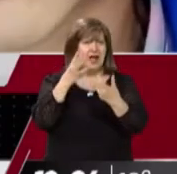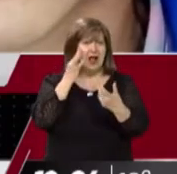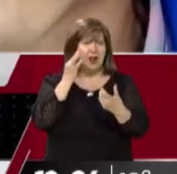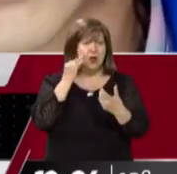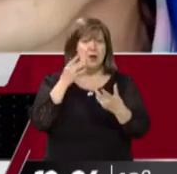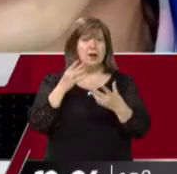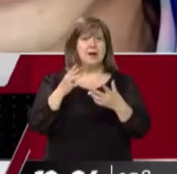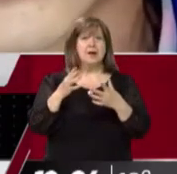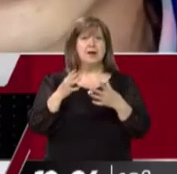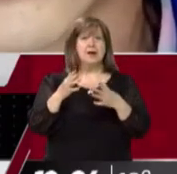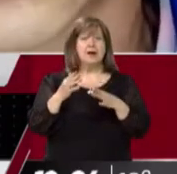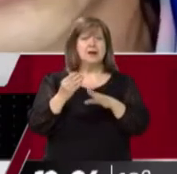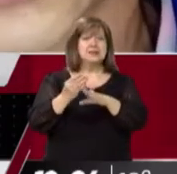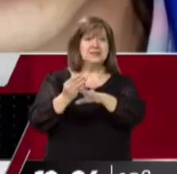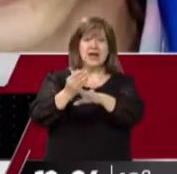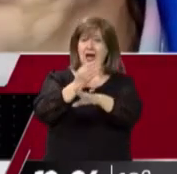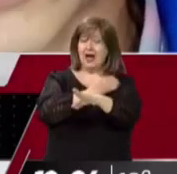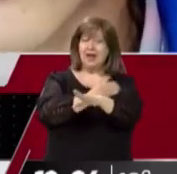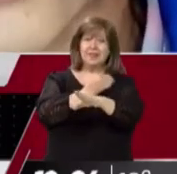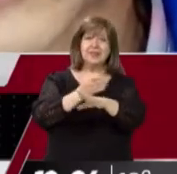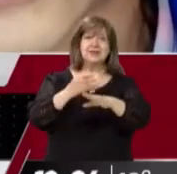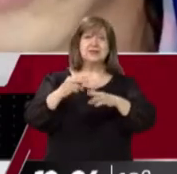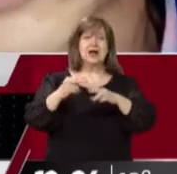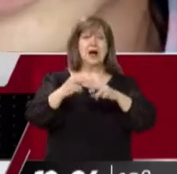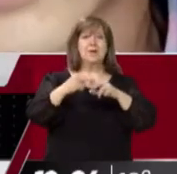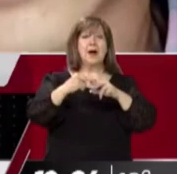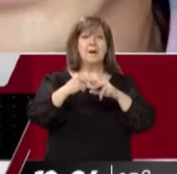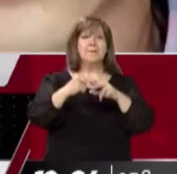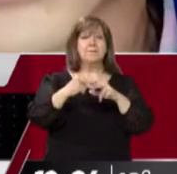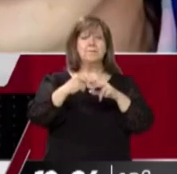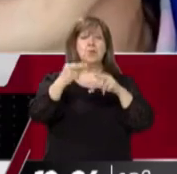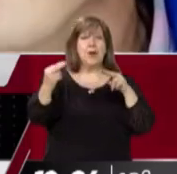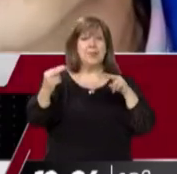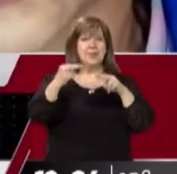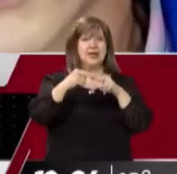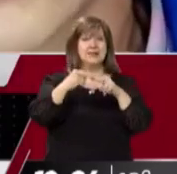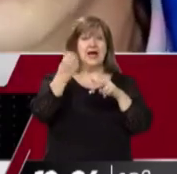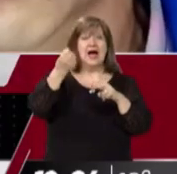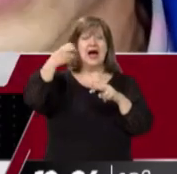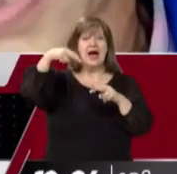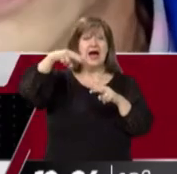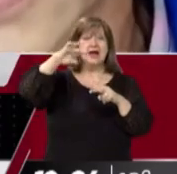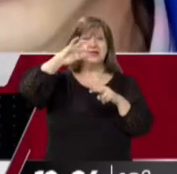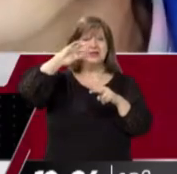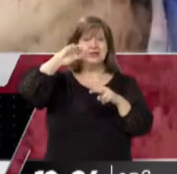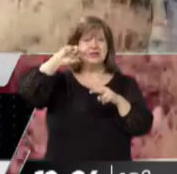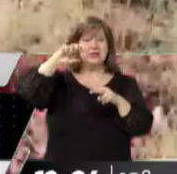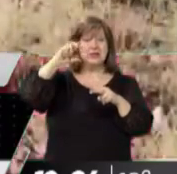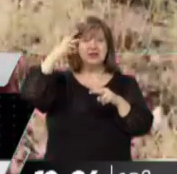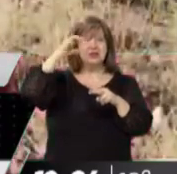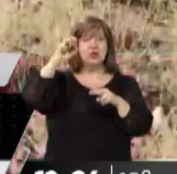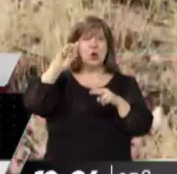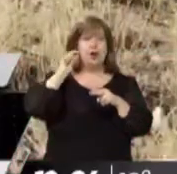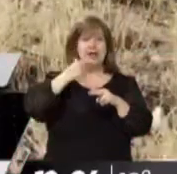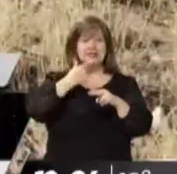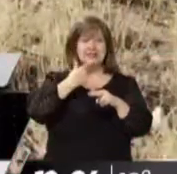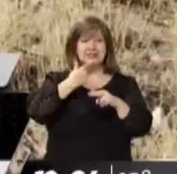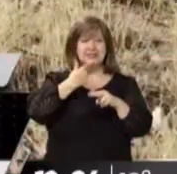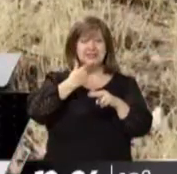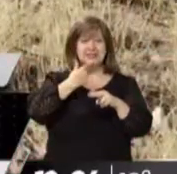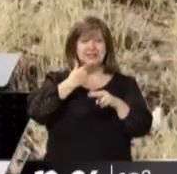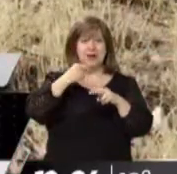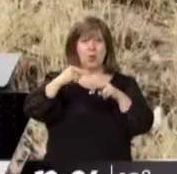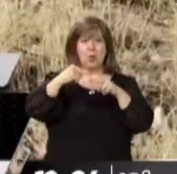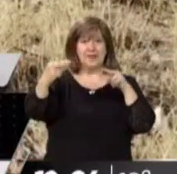situación en particular que se venía señalando con estos puentes, ubicados especialmente en lo que es Anchoris, Tunuyán, que es donde se registró el lugar